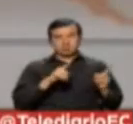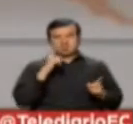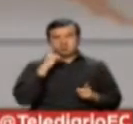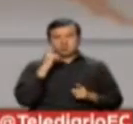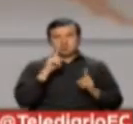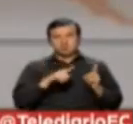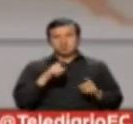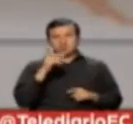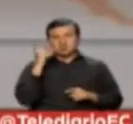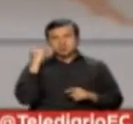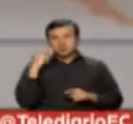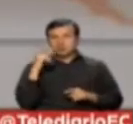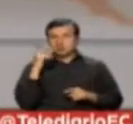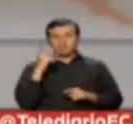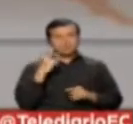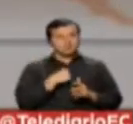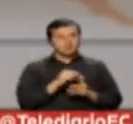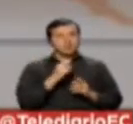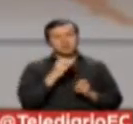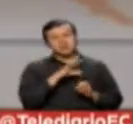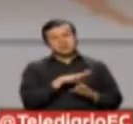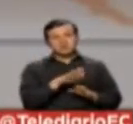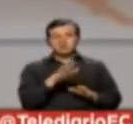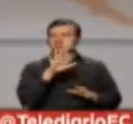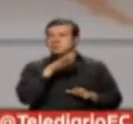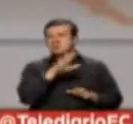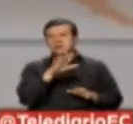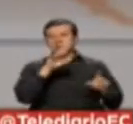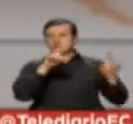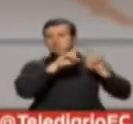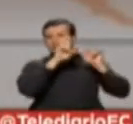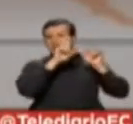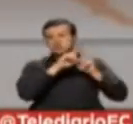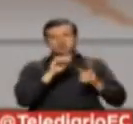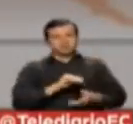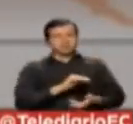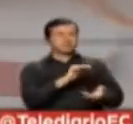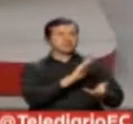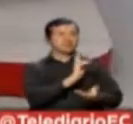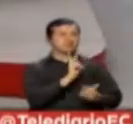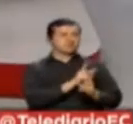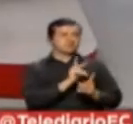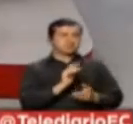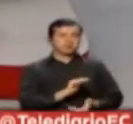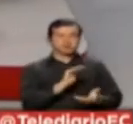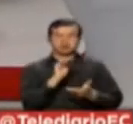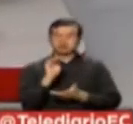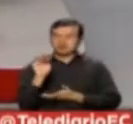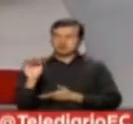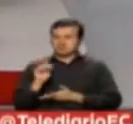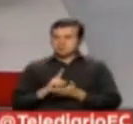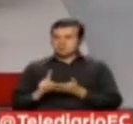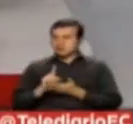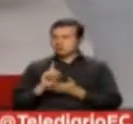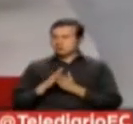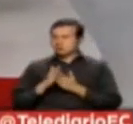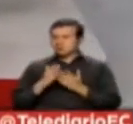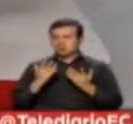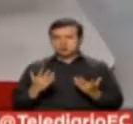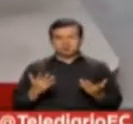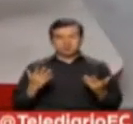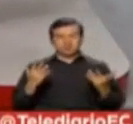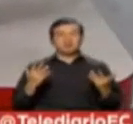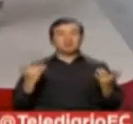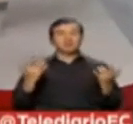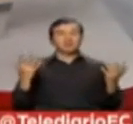un poco más mecánicos generalizados el proveedor simplemente tenía que llevar a cada unidad educativa oa cada distrito el número de textos ahora